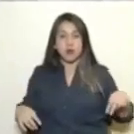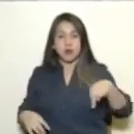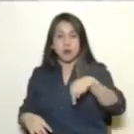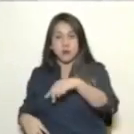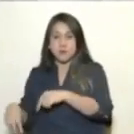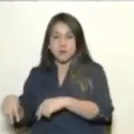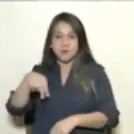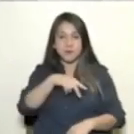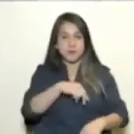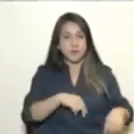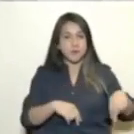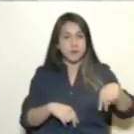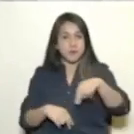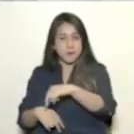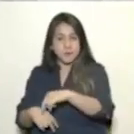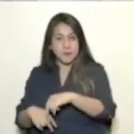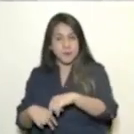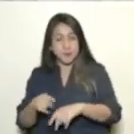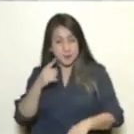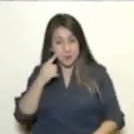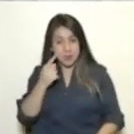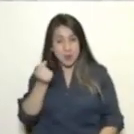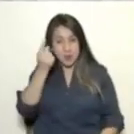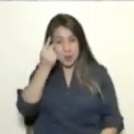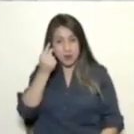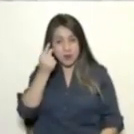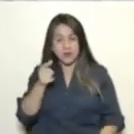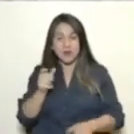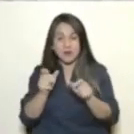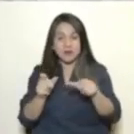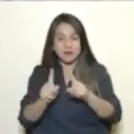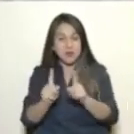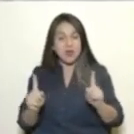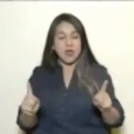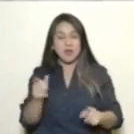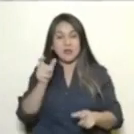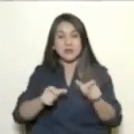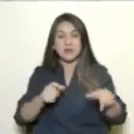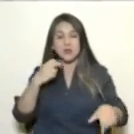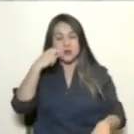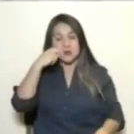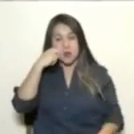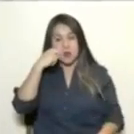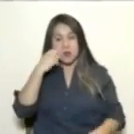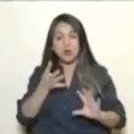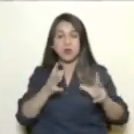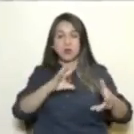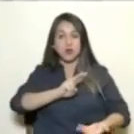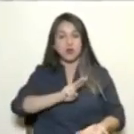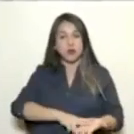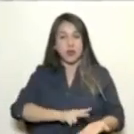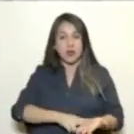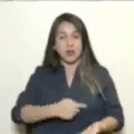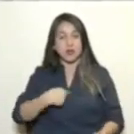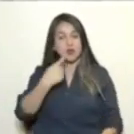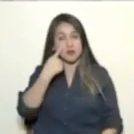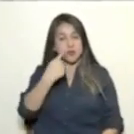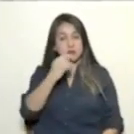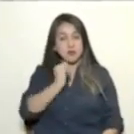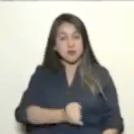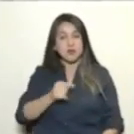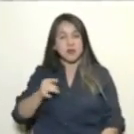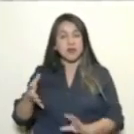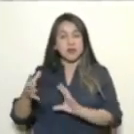está diciendo Barico? Que ahora cada ser humano tiene el mundo real que hemos conocido siempre y este